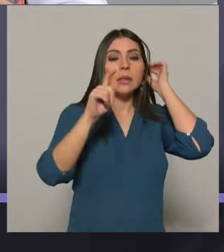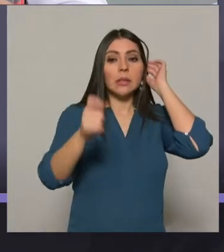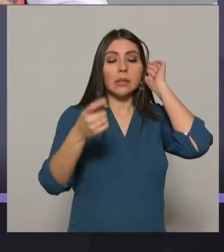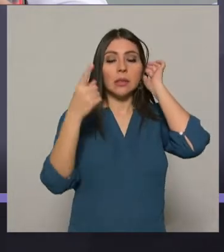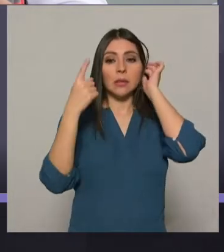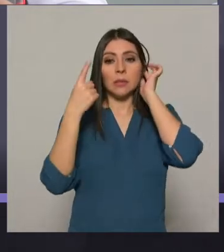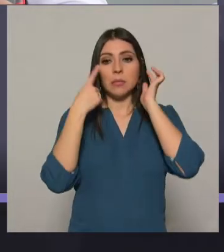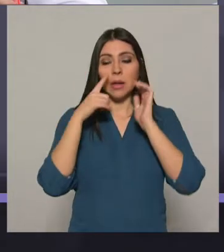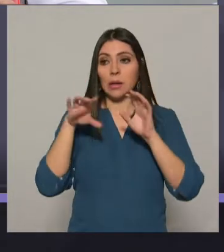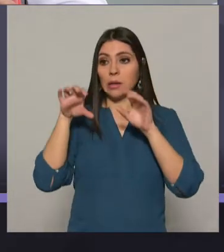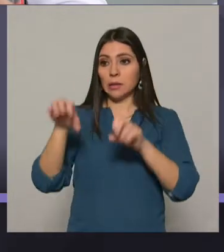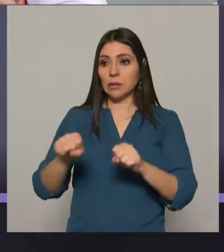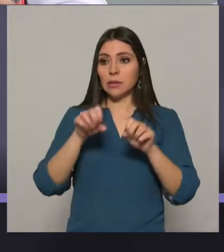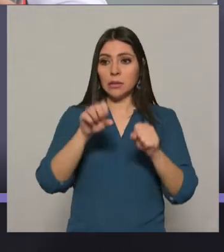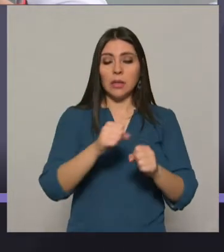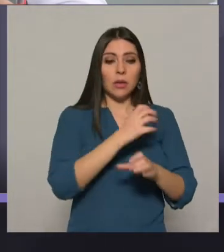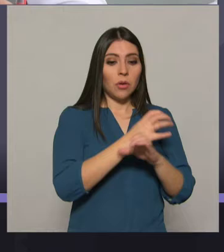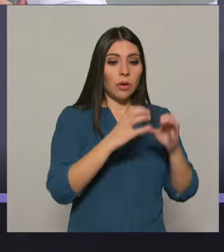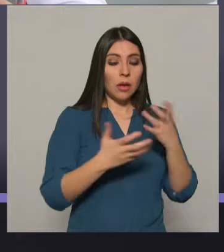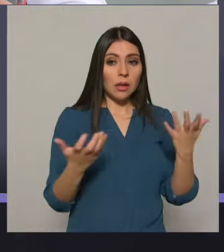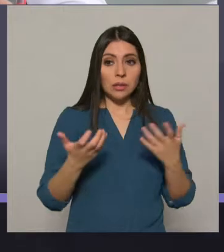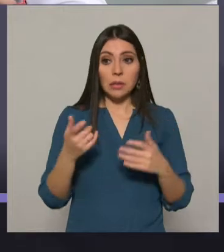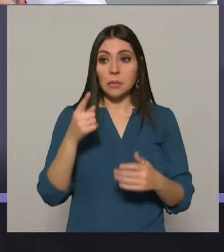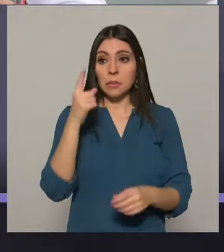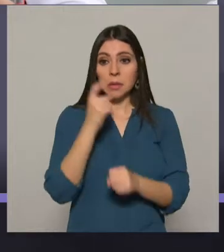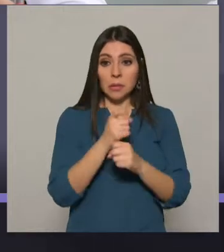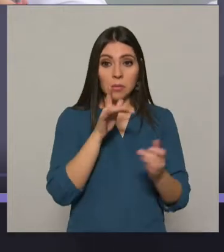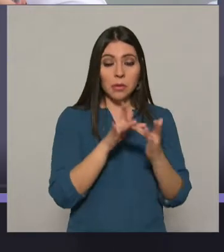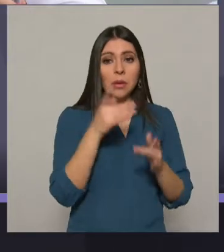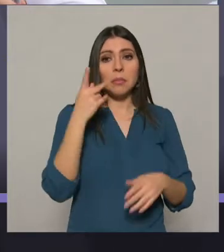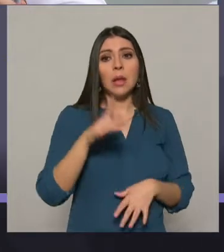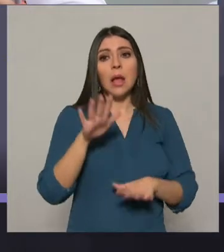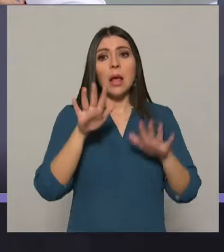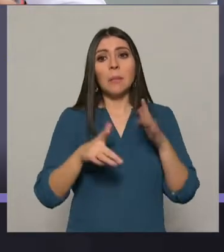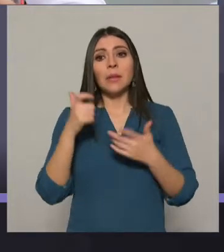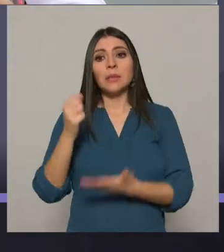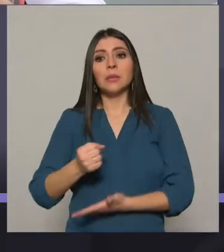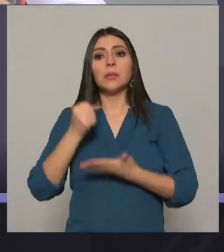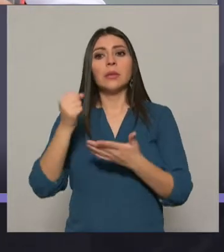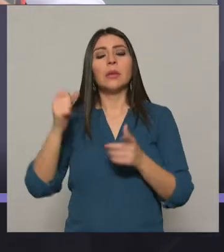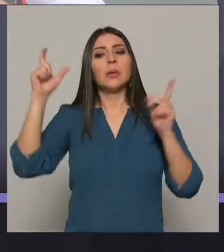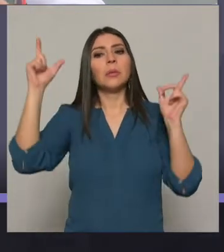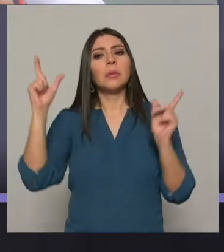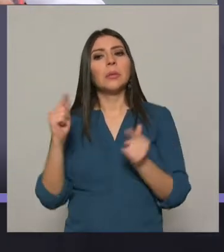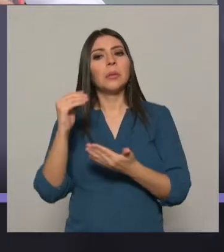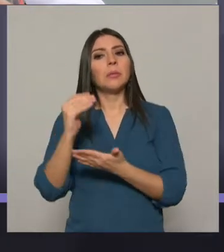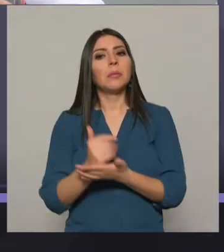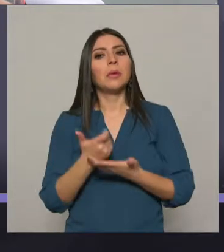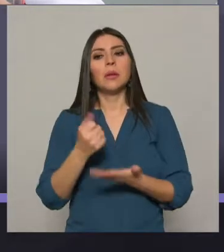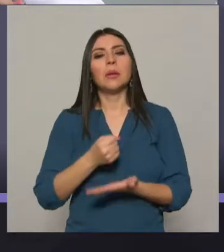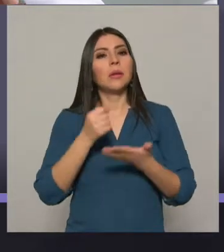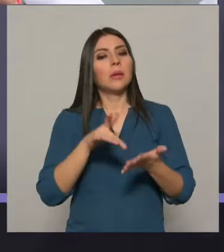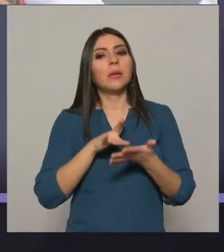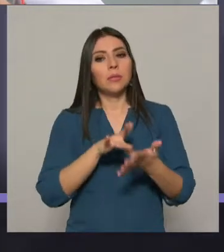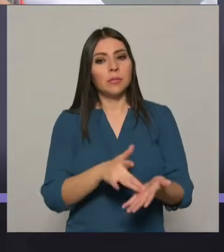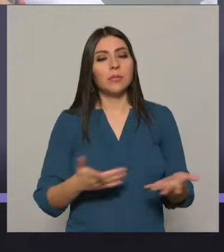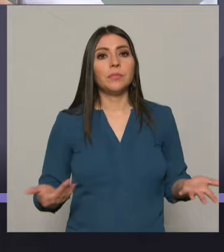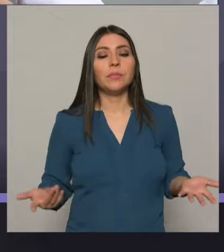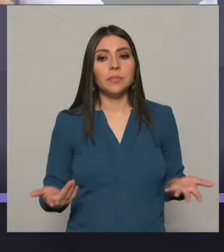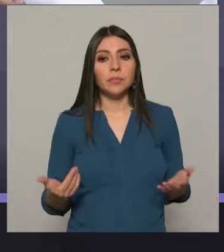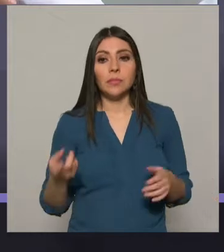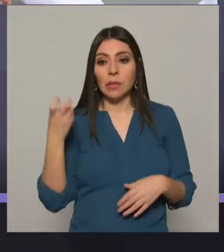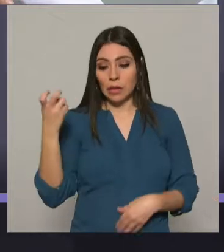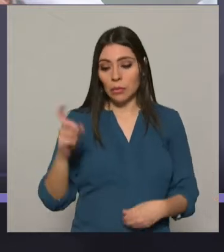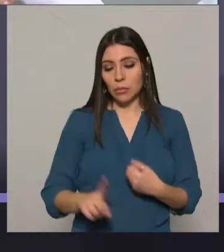primer contacto, y por otro lado en presupuesto recortamos. Y ese es el grave problema, que en el